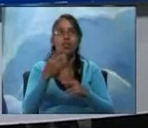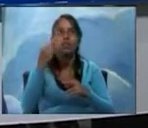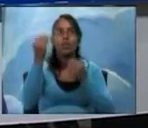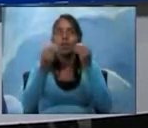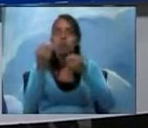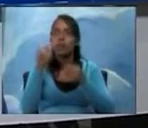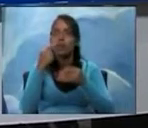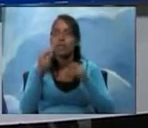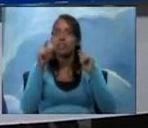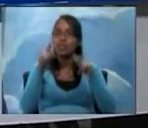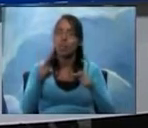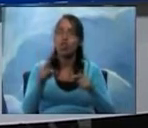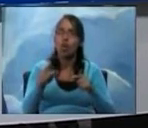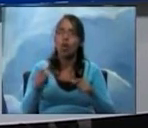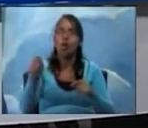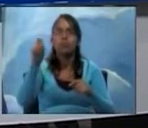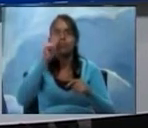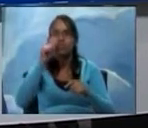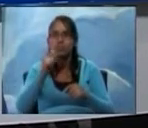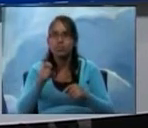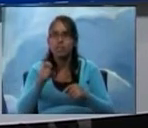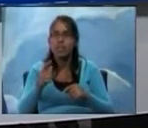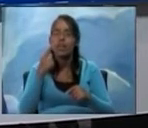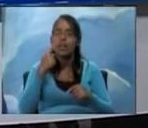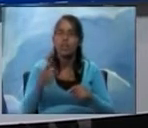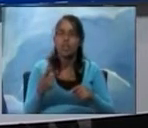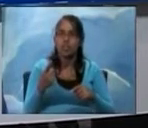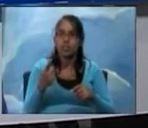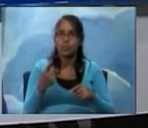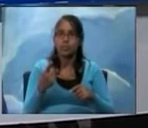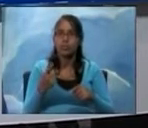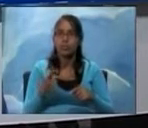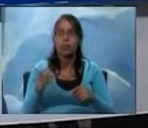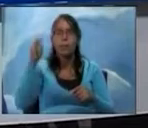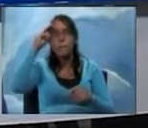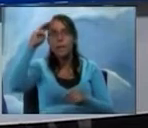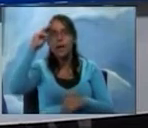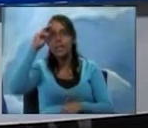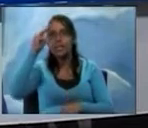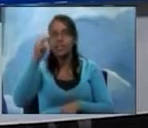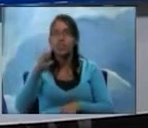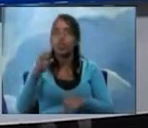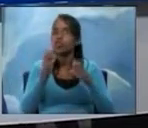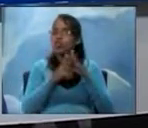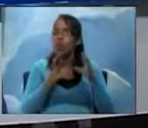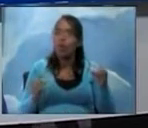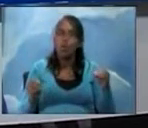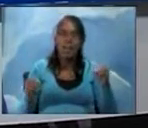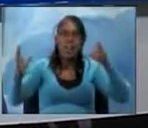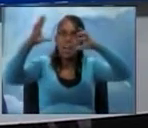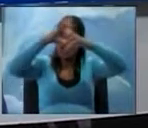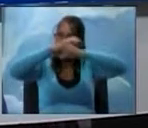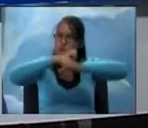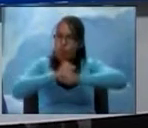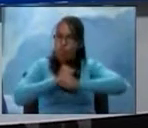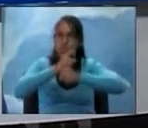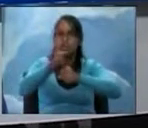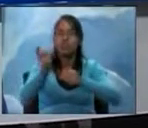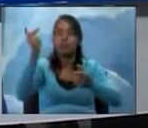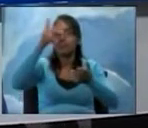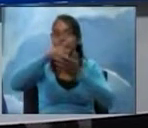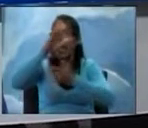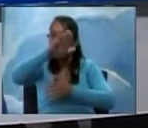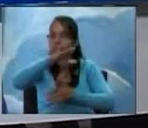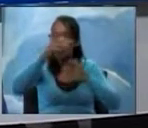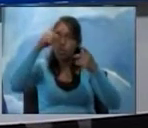dijo Pedro a nuestro Salvador? Maestro, Toda la noche hemos